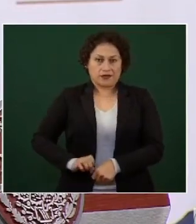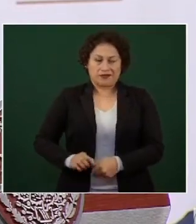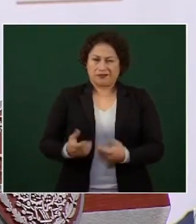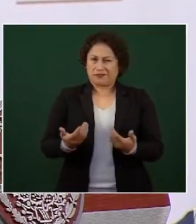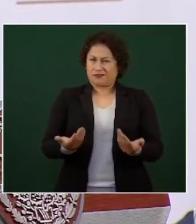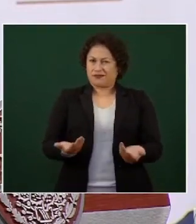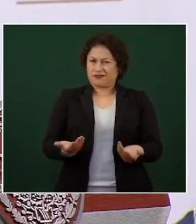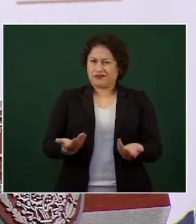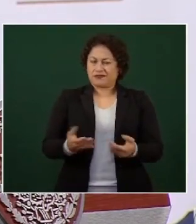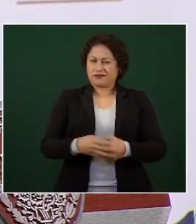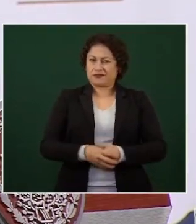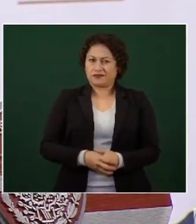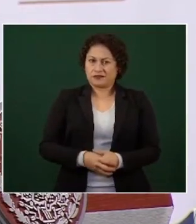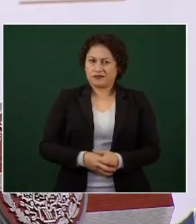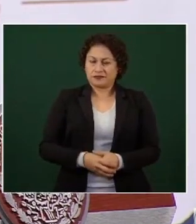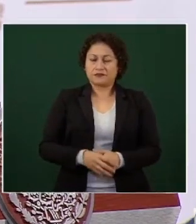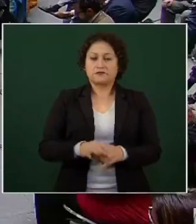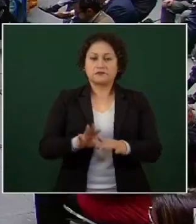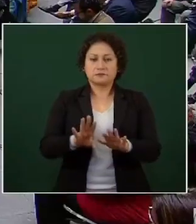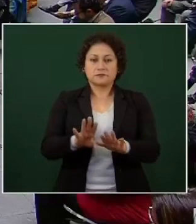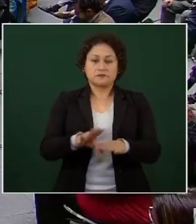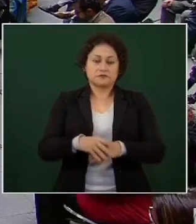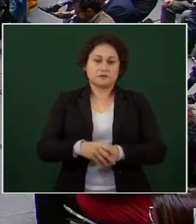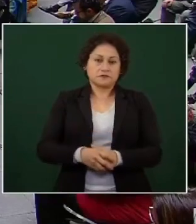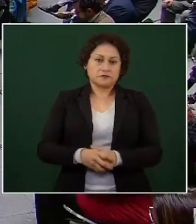la vez pasada,